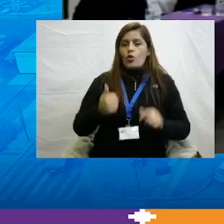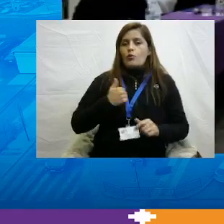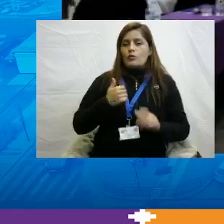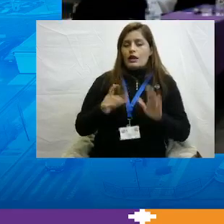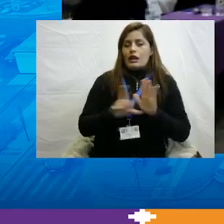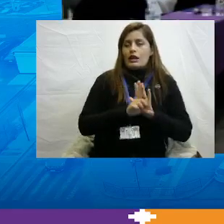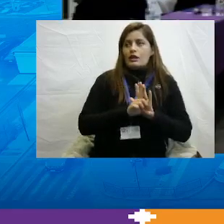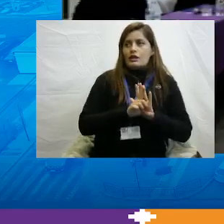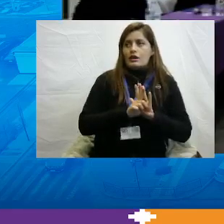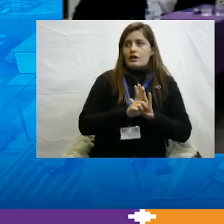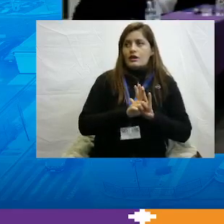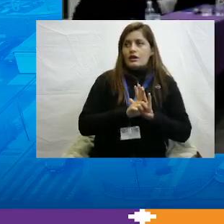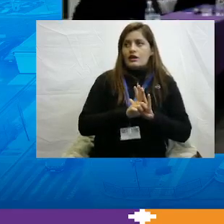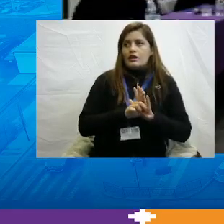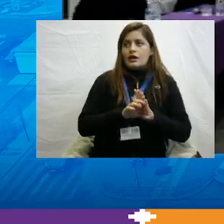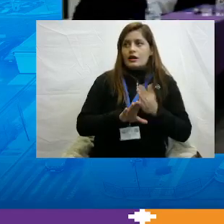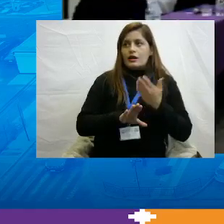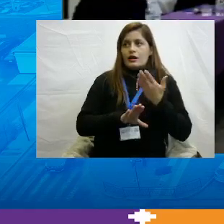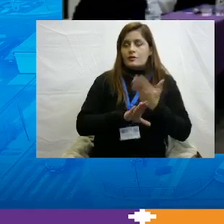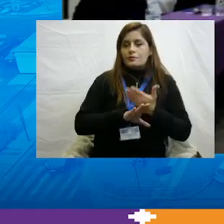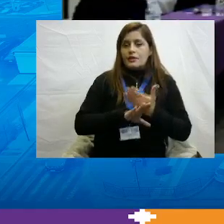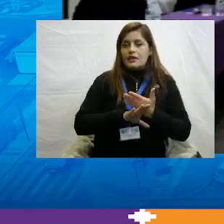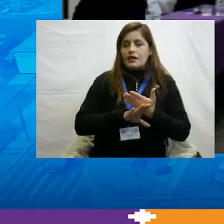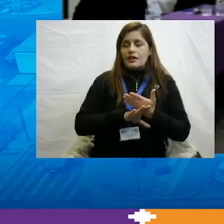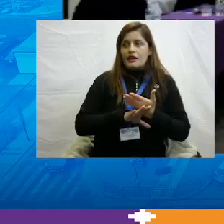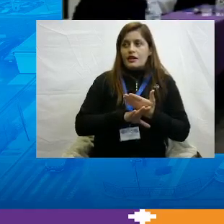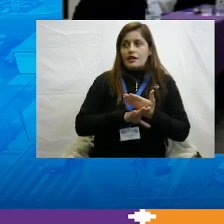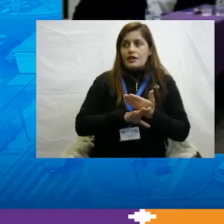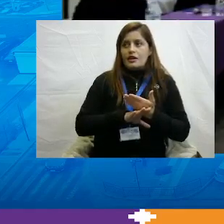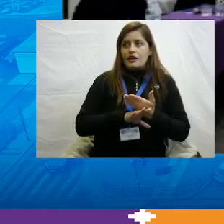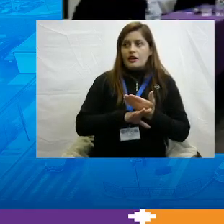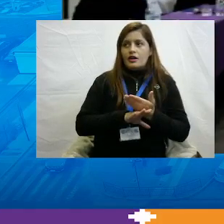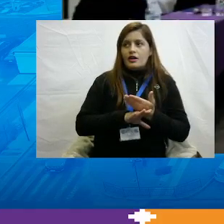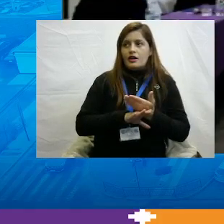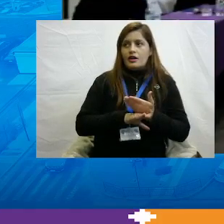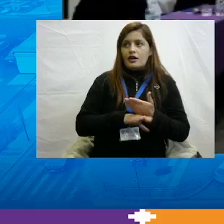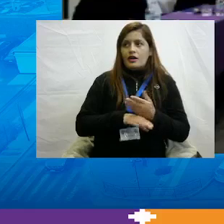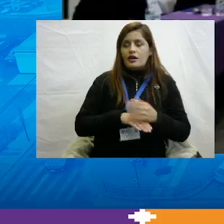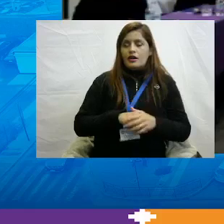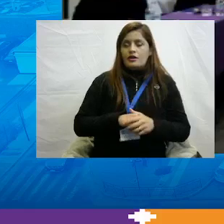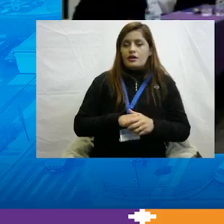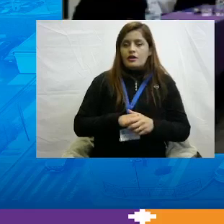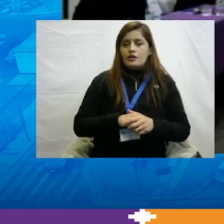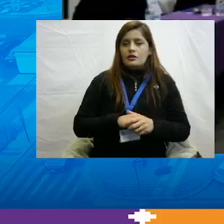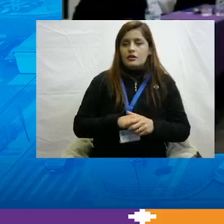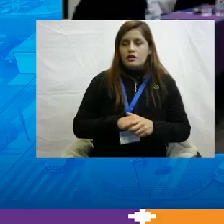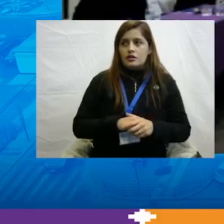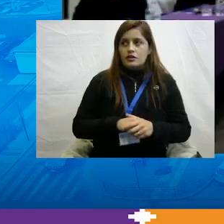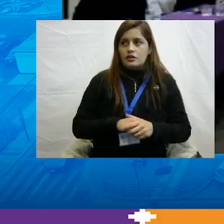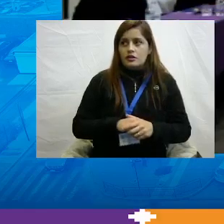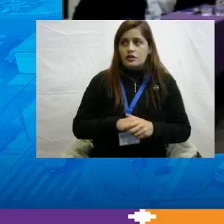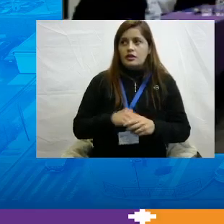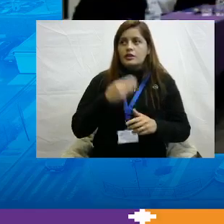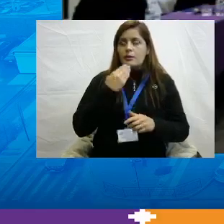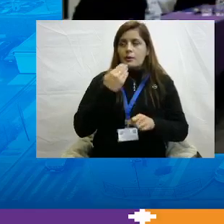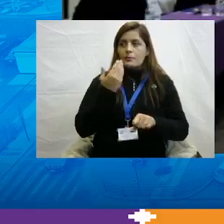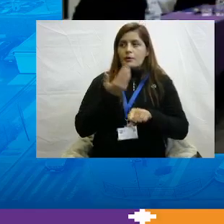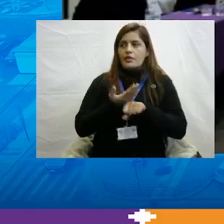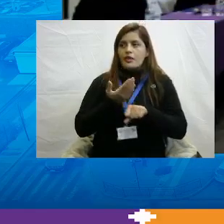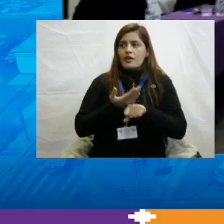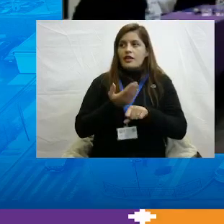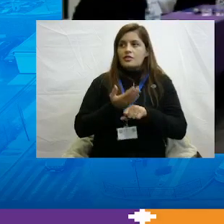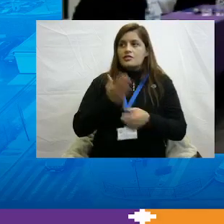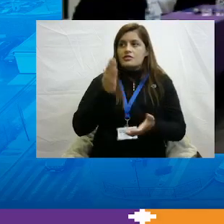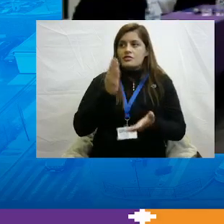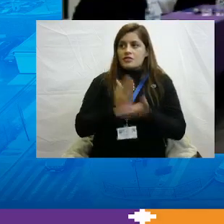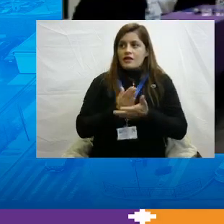Señala que él solicita la nulidad del despido desde el 14 de abril del año 21. Señala además que debe